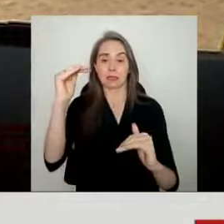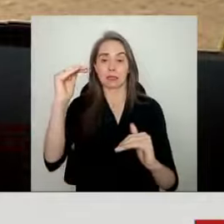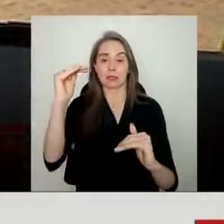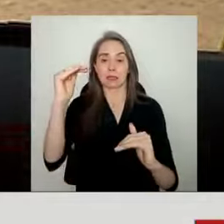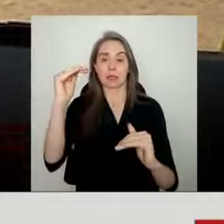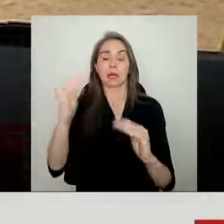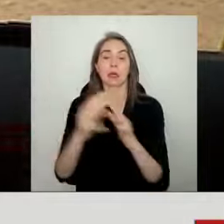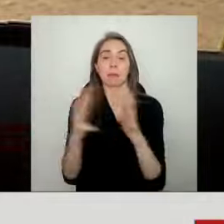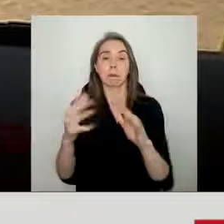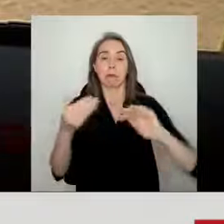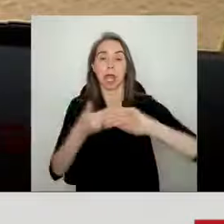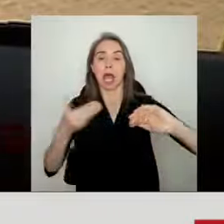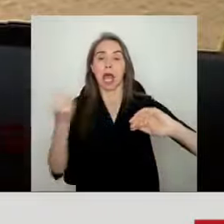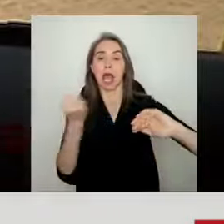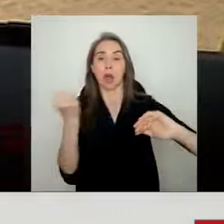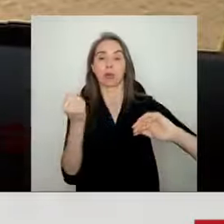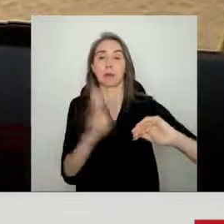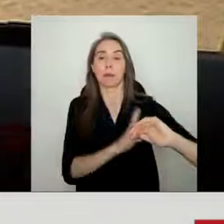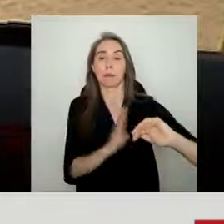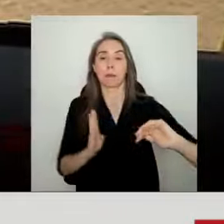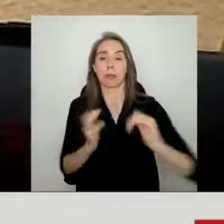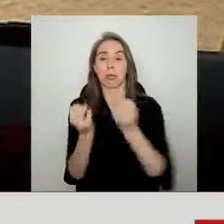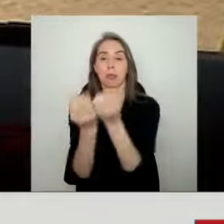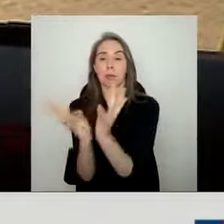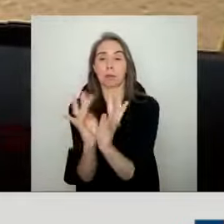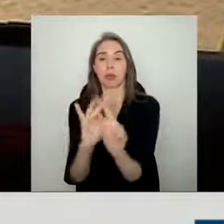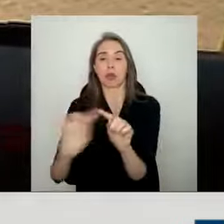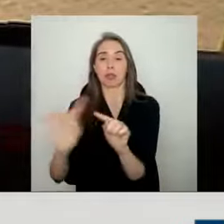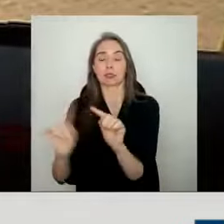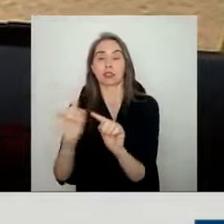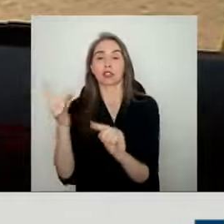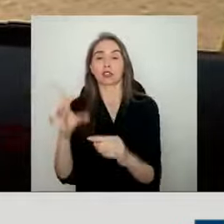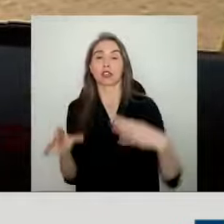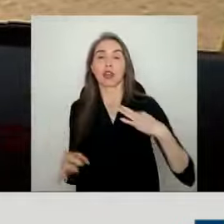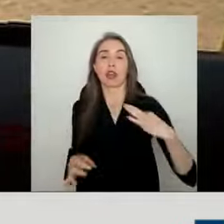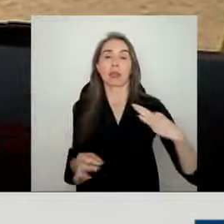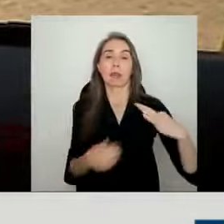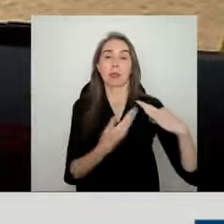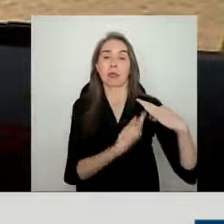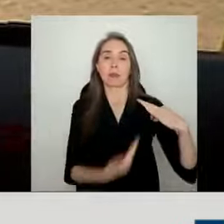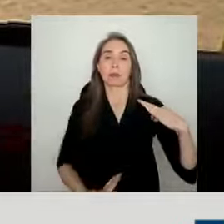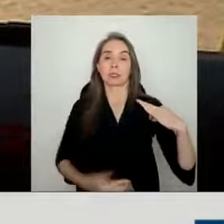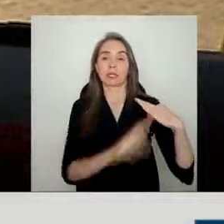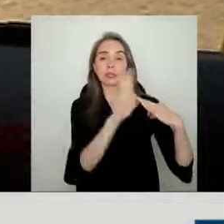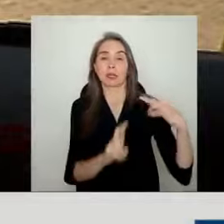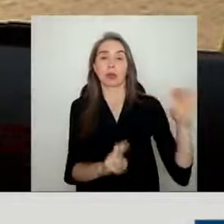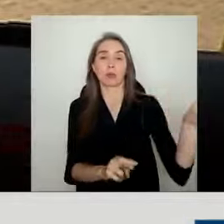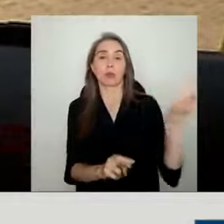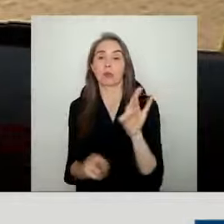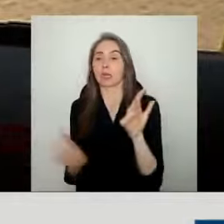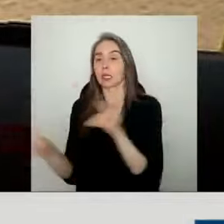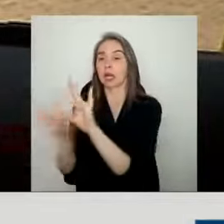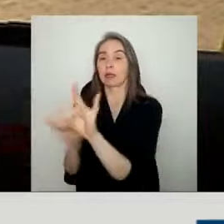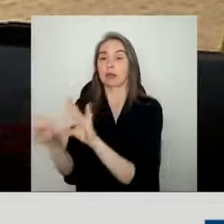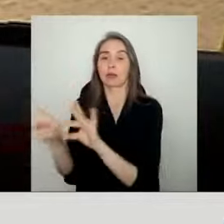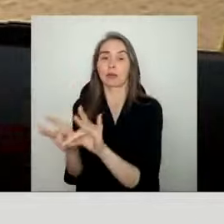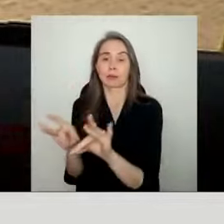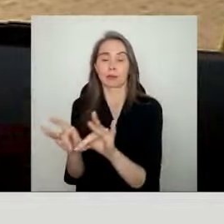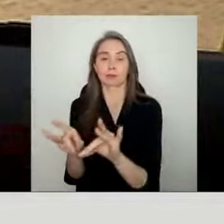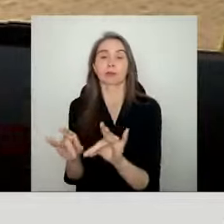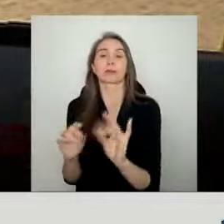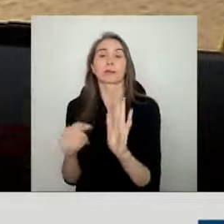autonomía y con integración plural no solo dependiente del presidente de la república de turno Pero vamos a probar para que se